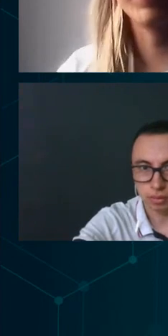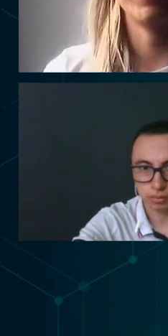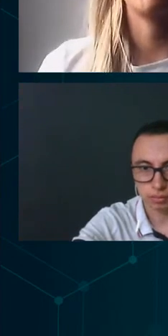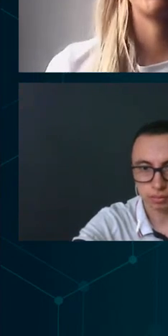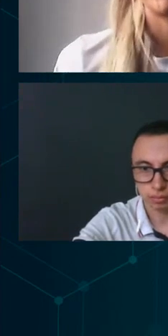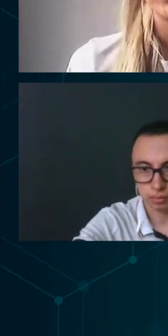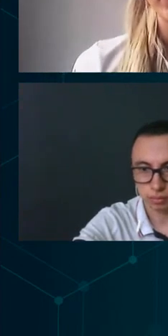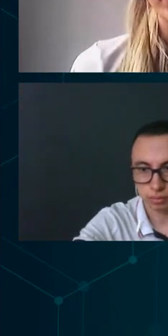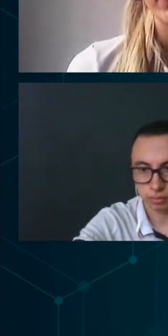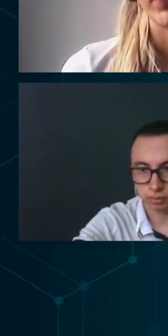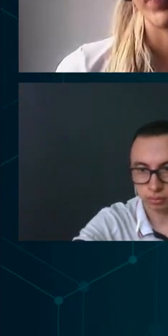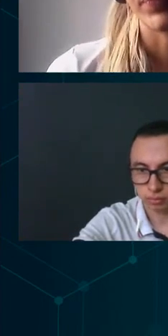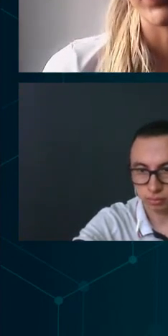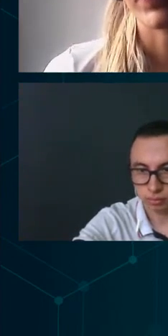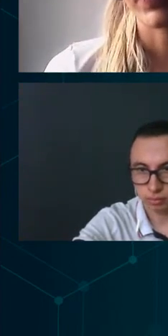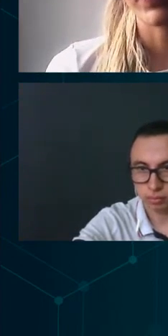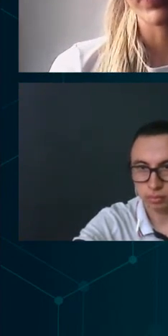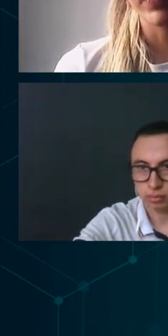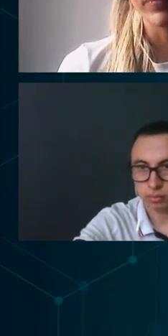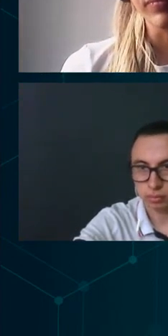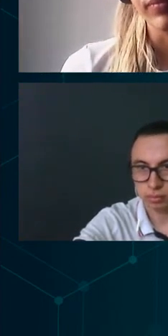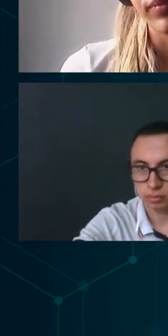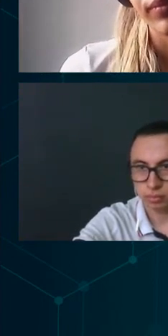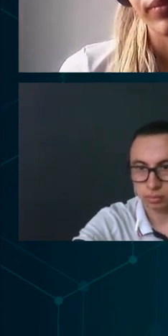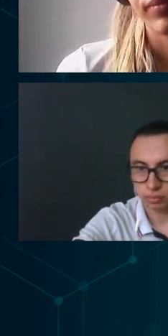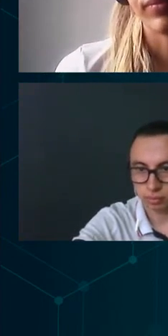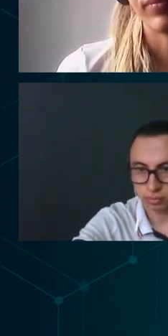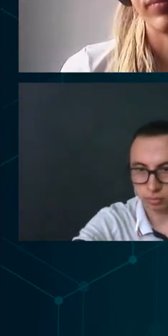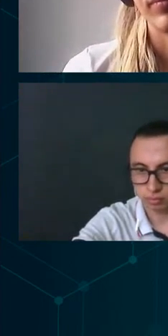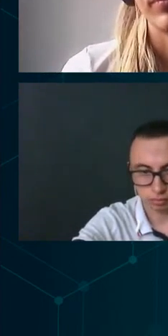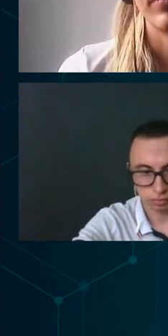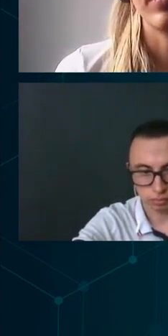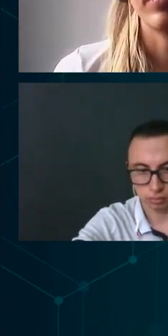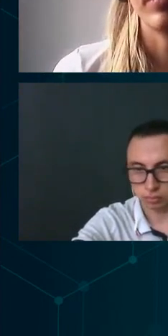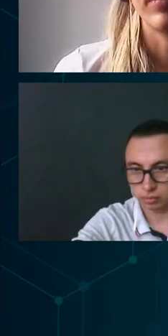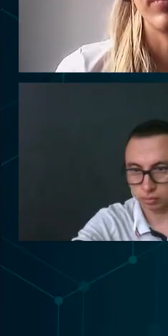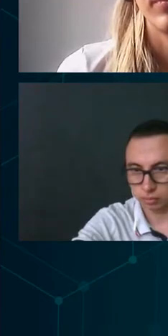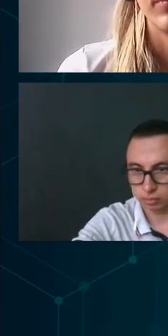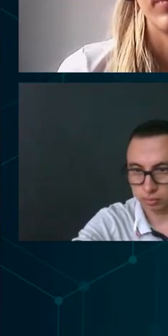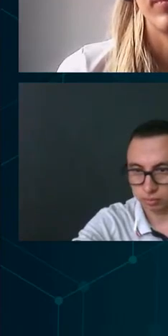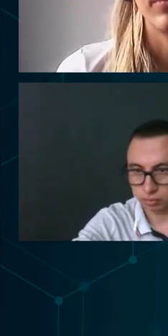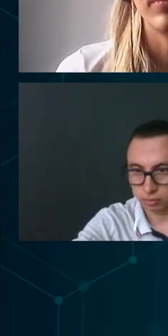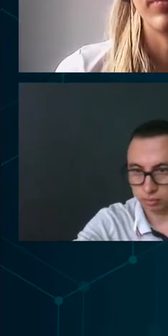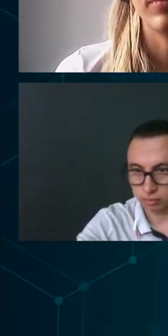a mí un libro que recomiendo mucho es ese primero que está ahí, que se llama